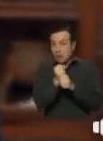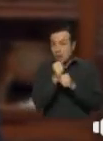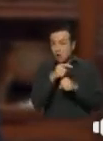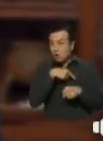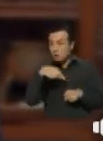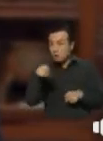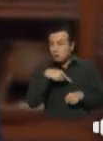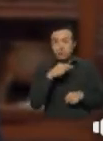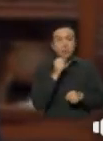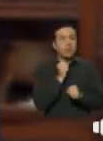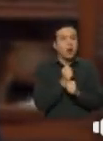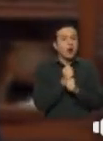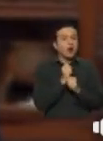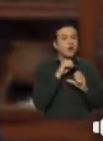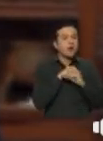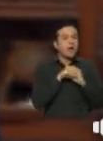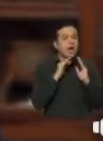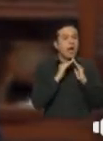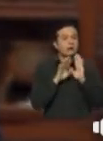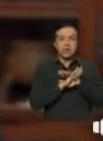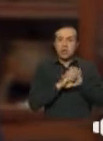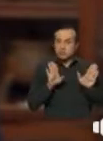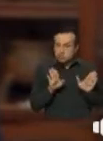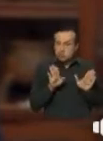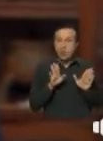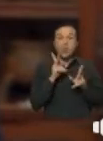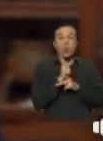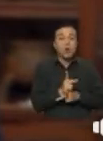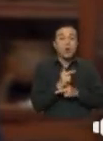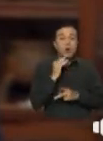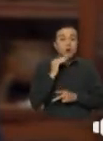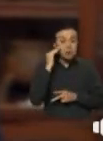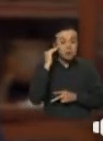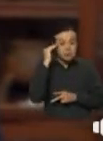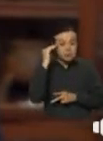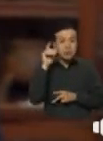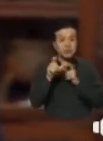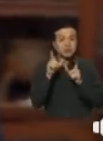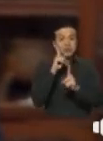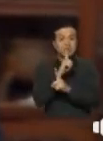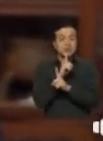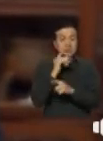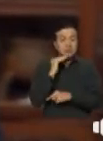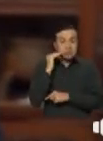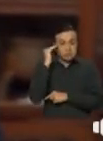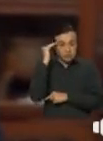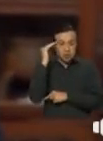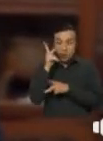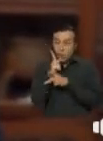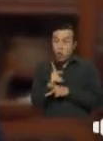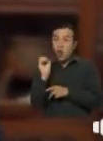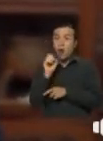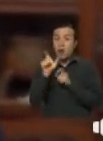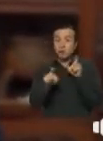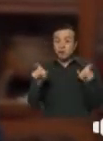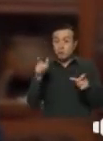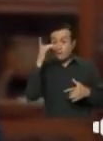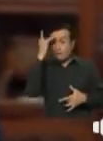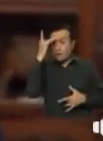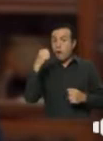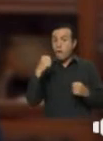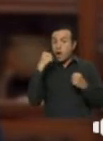su domicilio. Cuarto, para cuidar a adultos mayores, personas con discapacidad o aquellas que tienen enfermedades